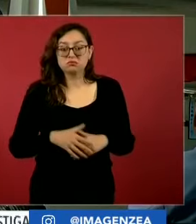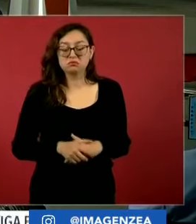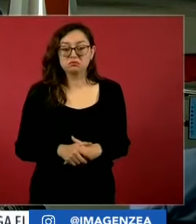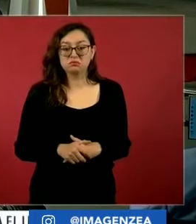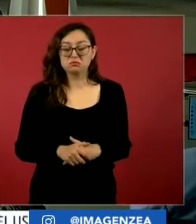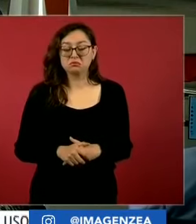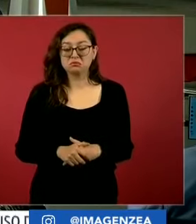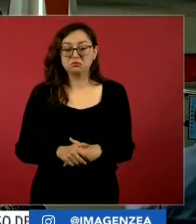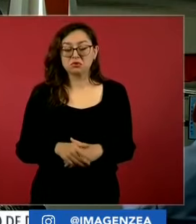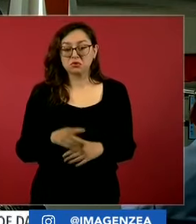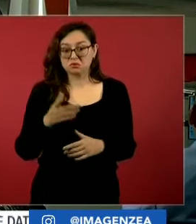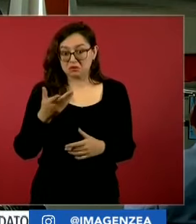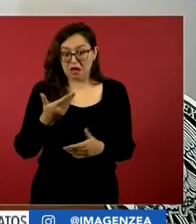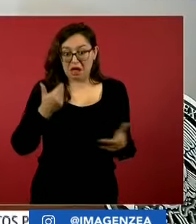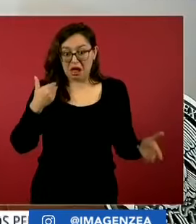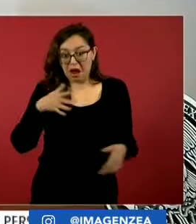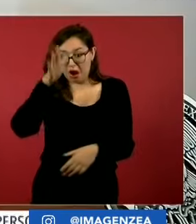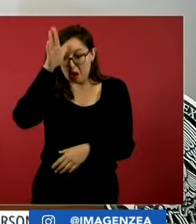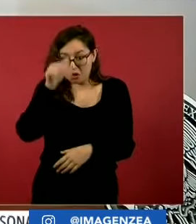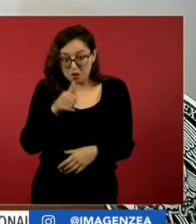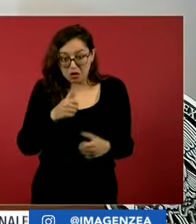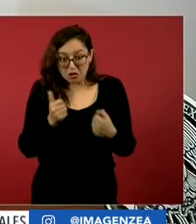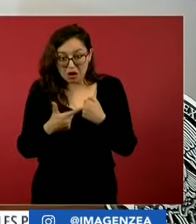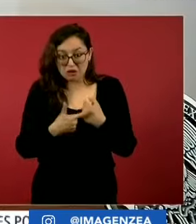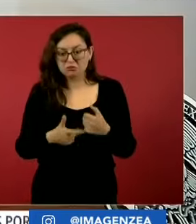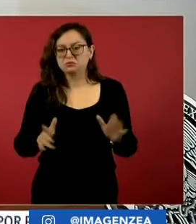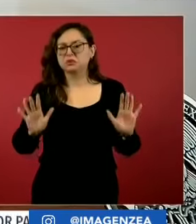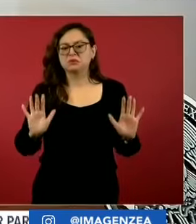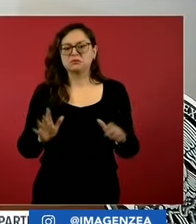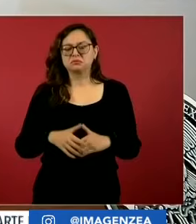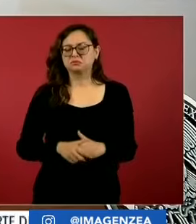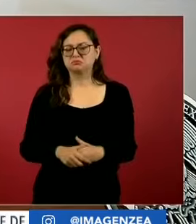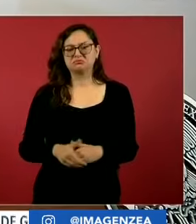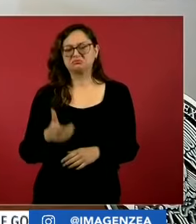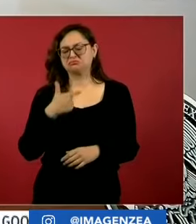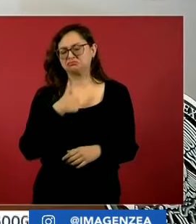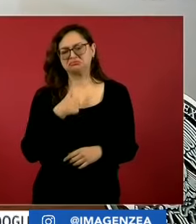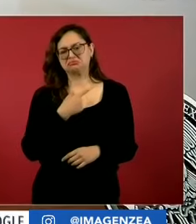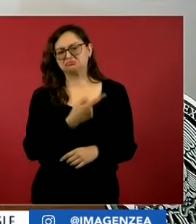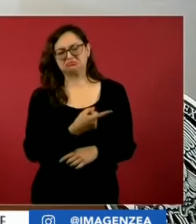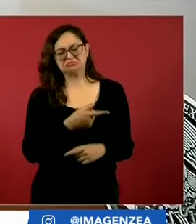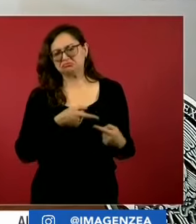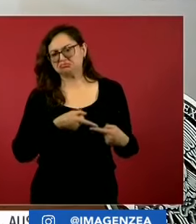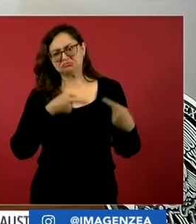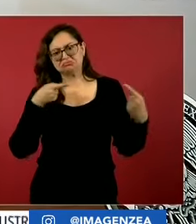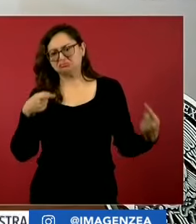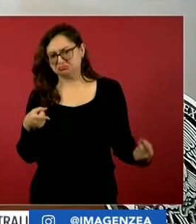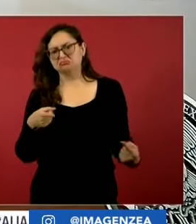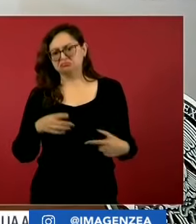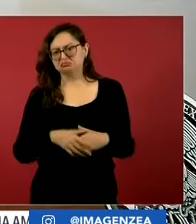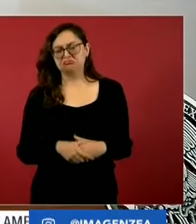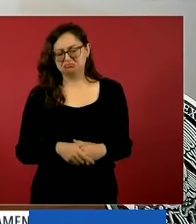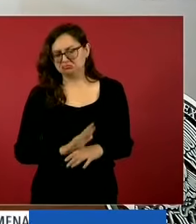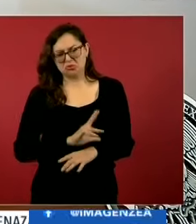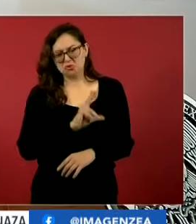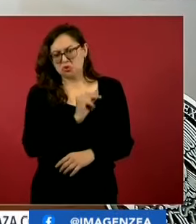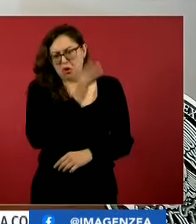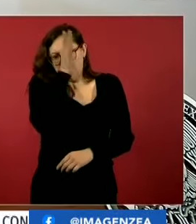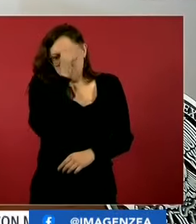presidente? Tengo diferencias con él, son públicas, notorias, como tengo